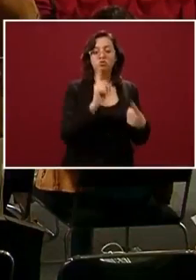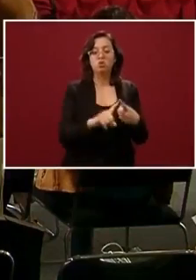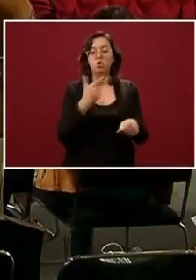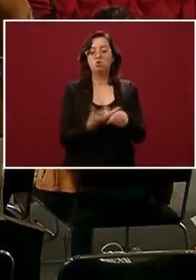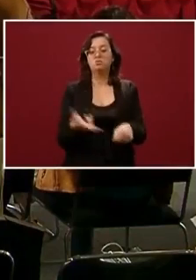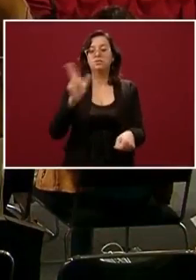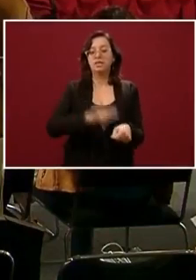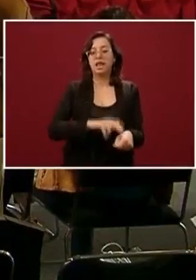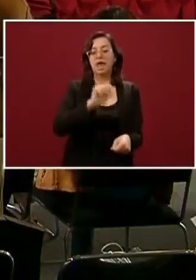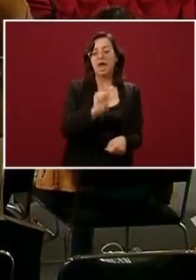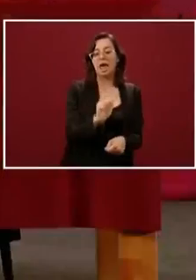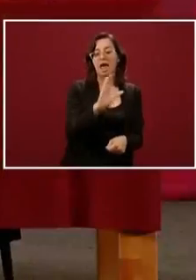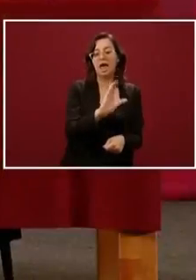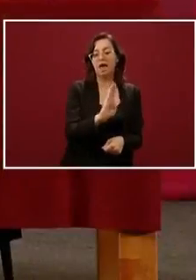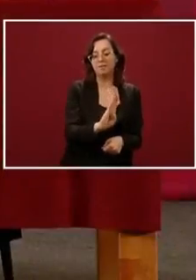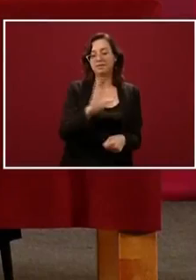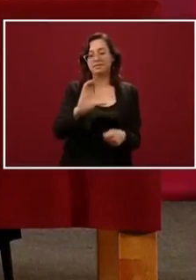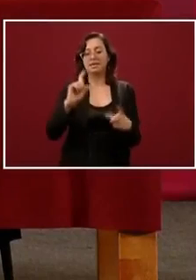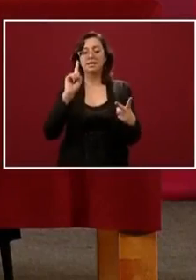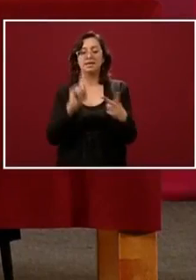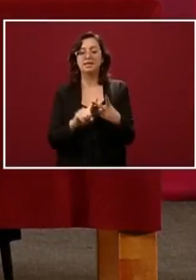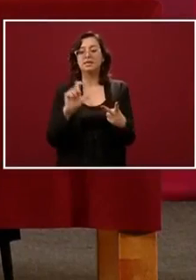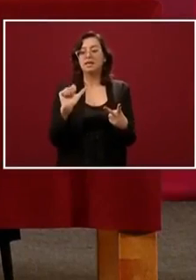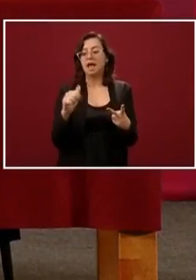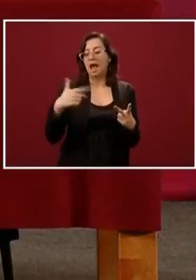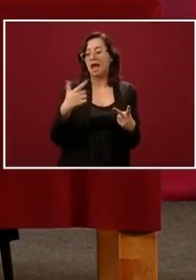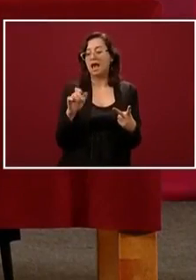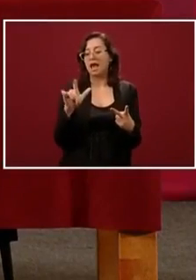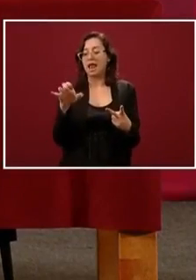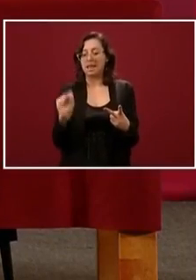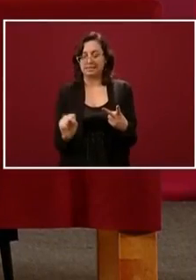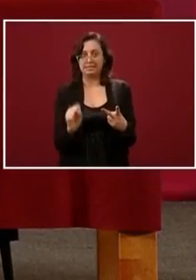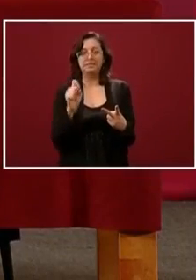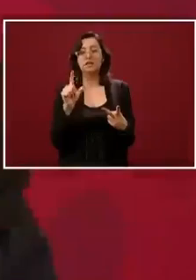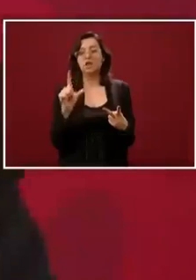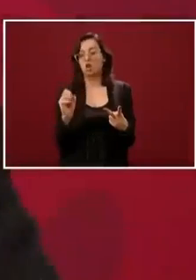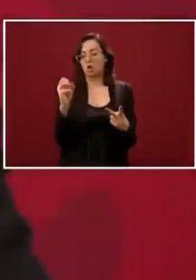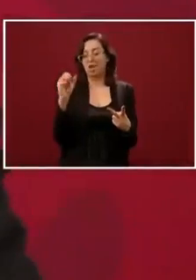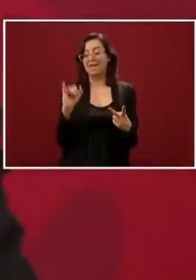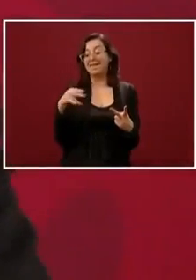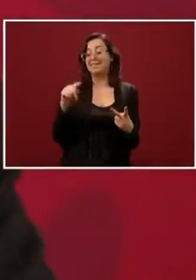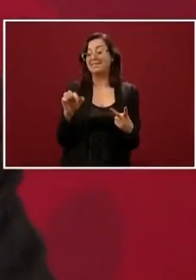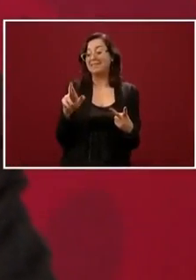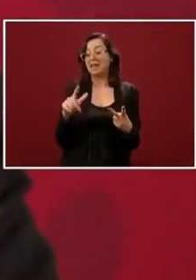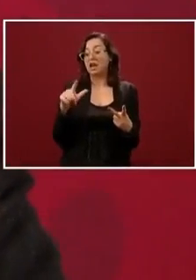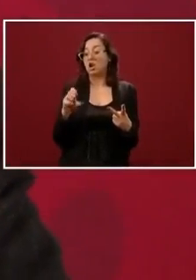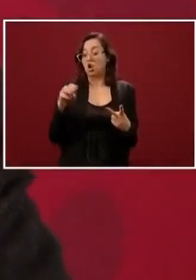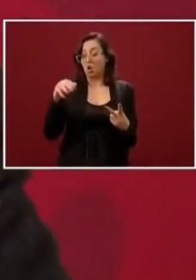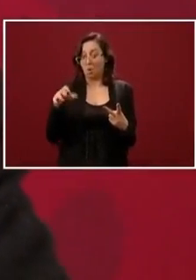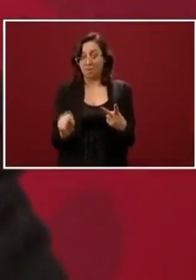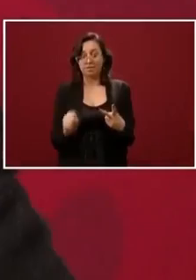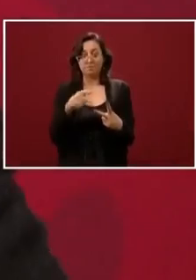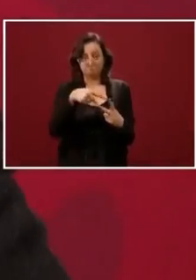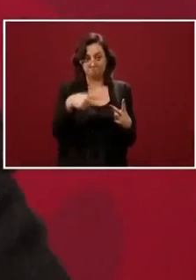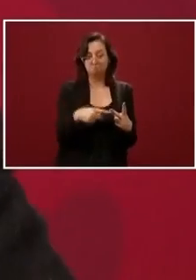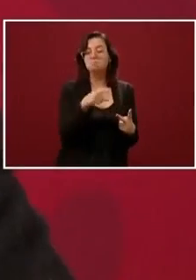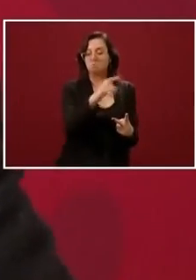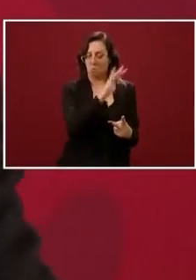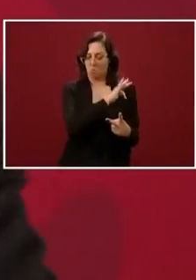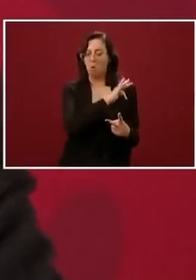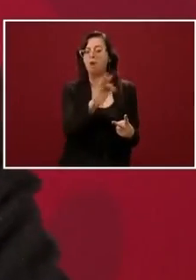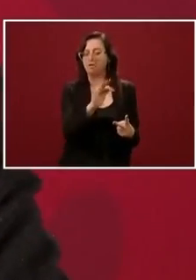ABC y el Hospital Ángeles de Interlomas. Todos los demás están bienvenidos a demostrar que